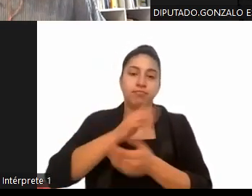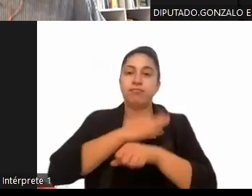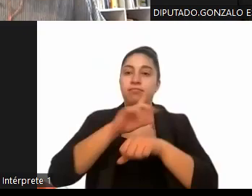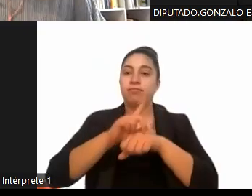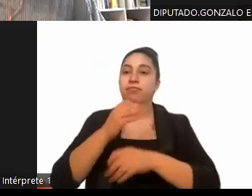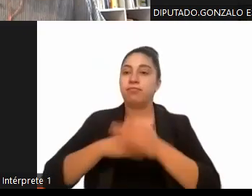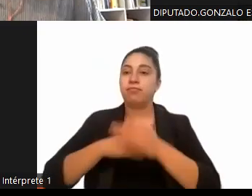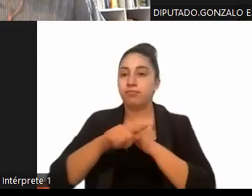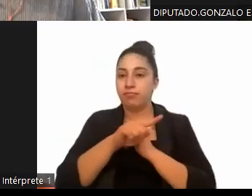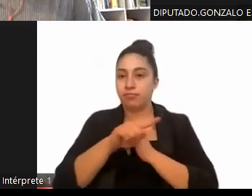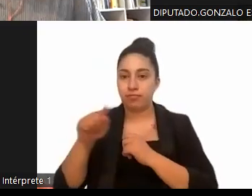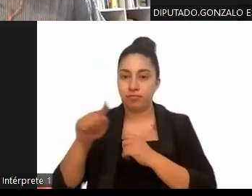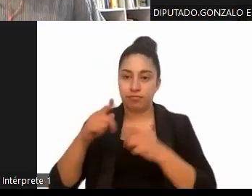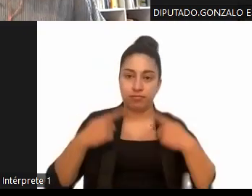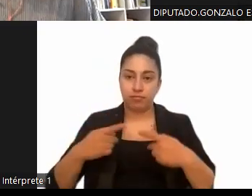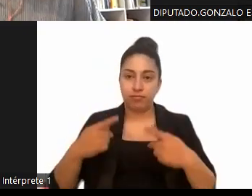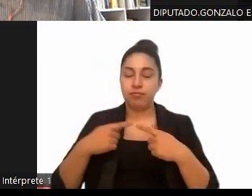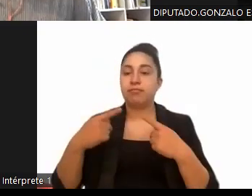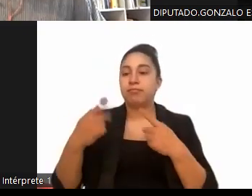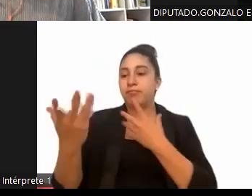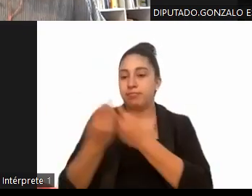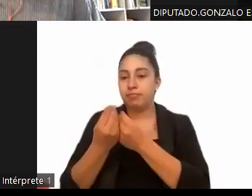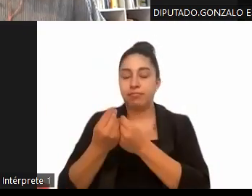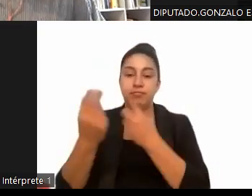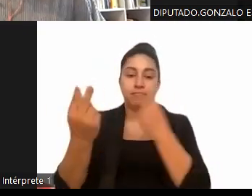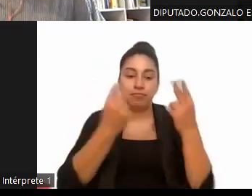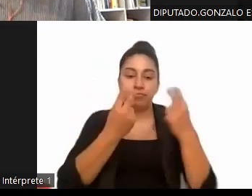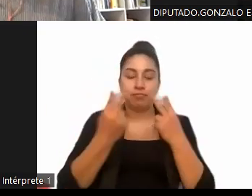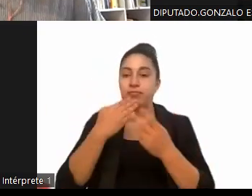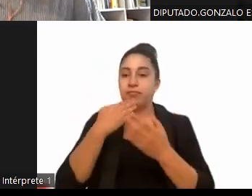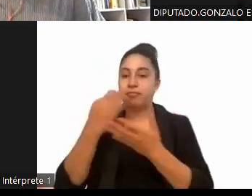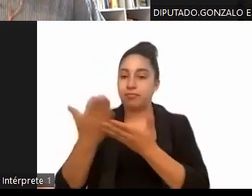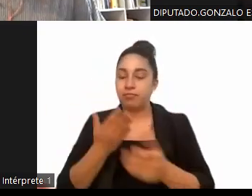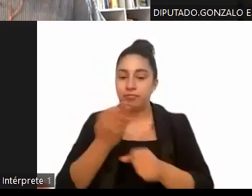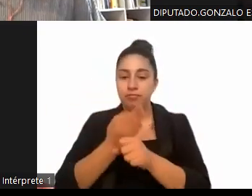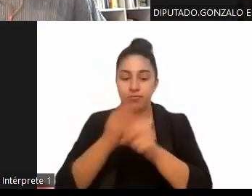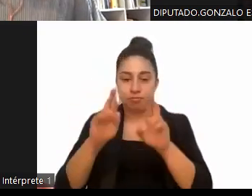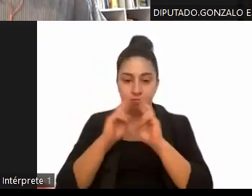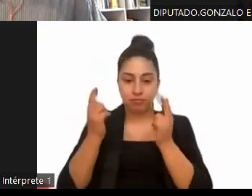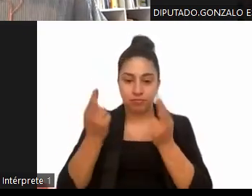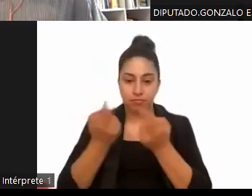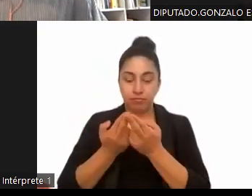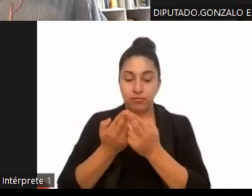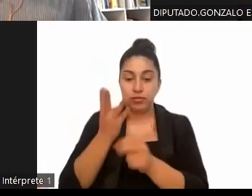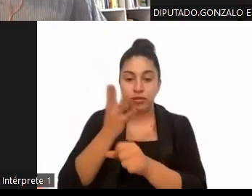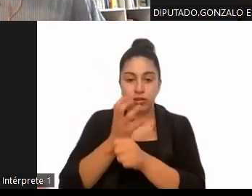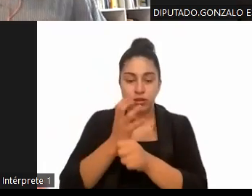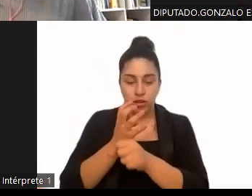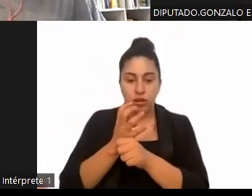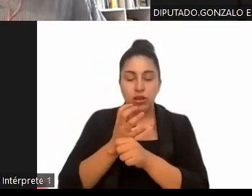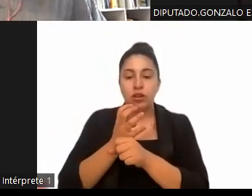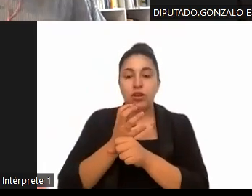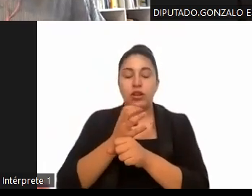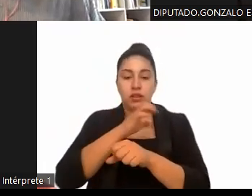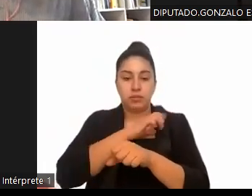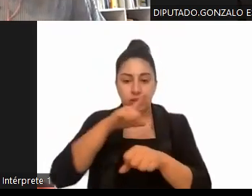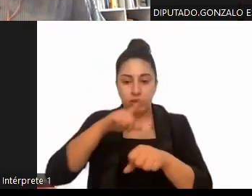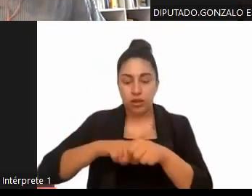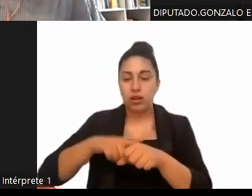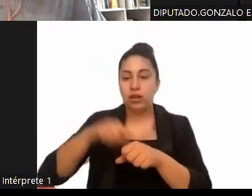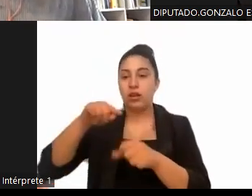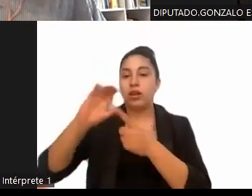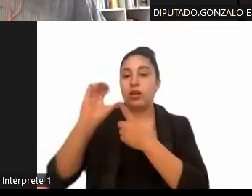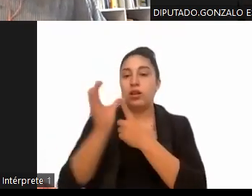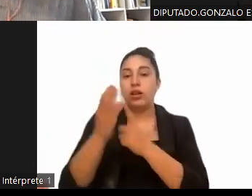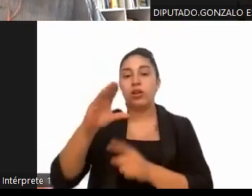nos acompañan. Les damos la bienvenida para llevar a cabo esta cuarta sesión extraordinaria del Comité de Transparencia del